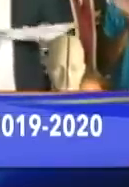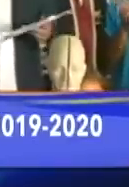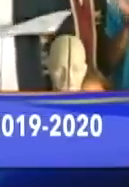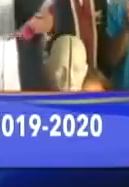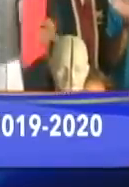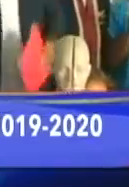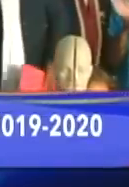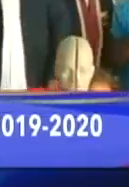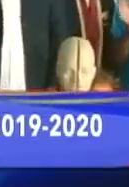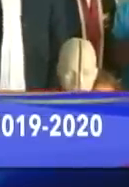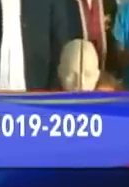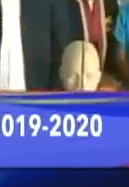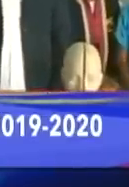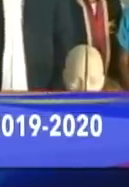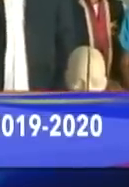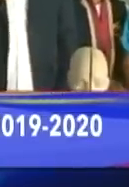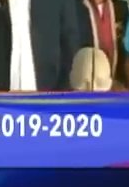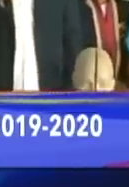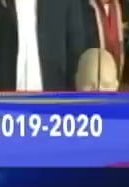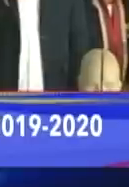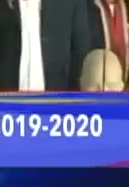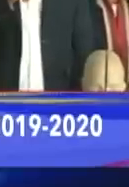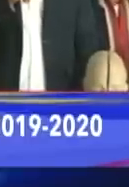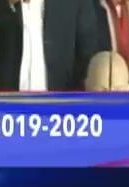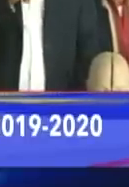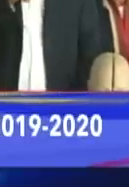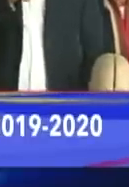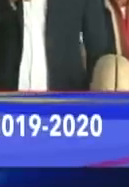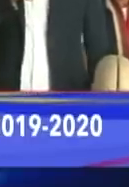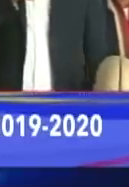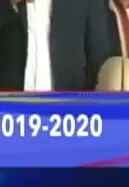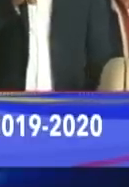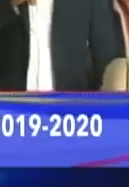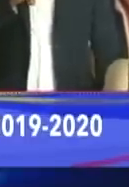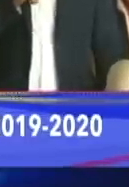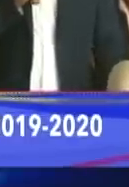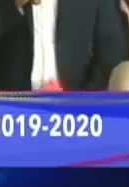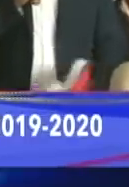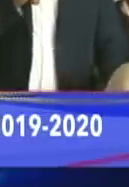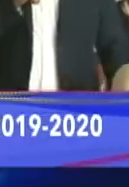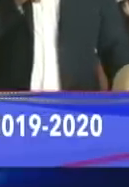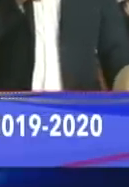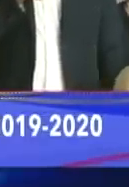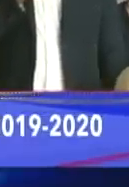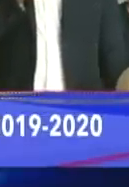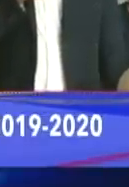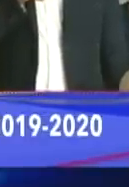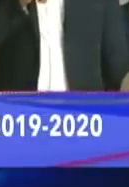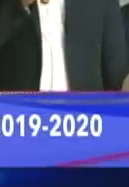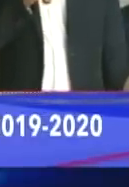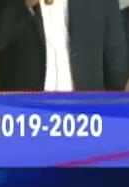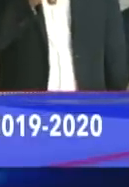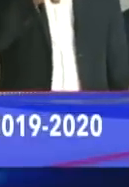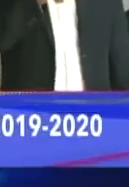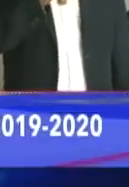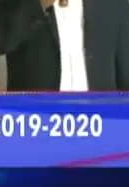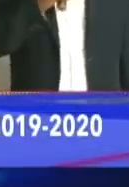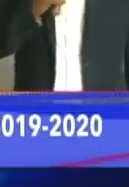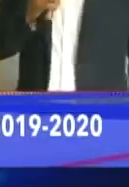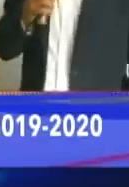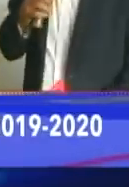del municipio carrizal de saben un alcalde que ganó con un amplio margen después que la derecha